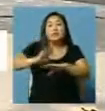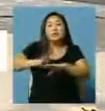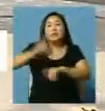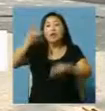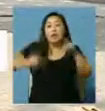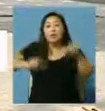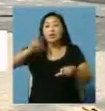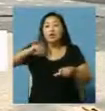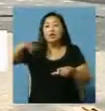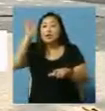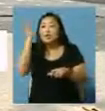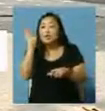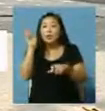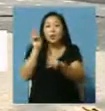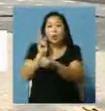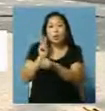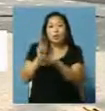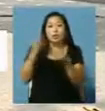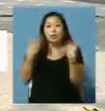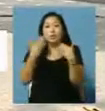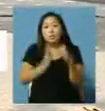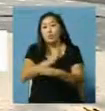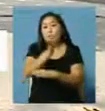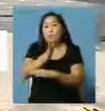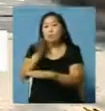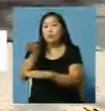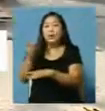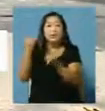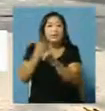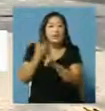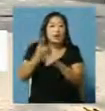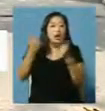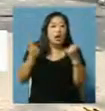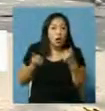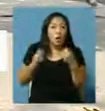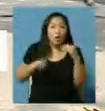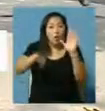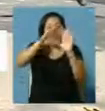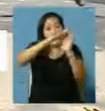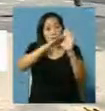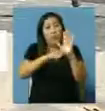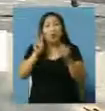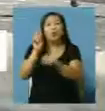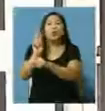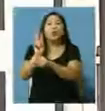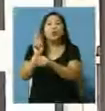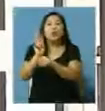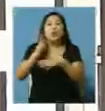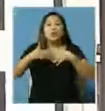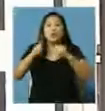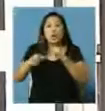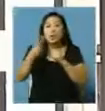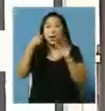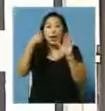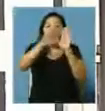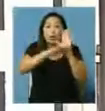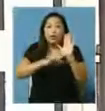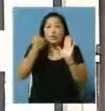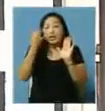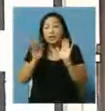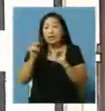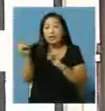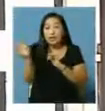del ciudadano saber cuidarse, y podemos concurrir a los lugares siempre y cuando mantengamos las normas de bioseguridad. Los protocolos están hechos,